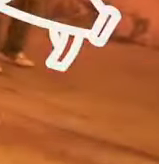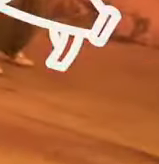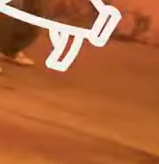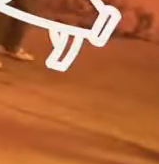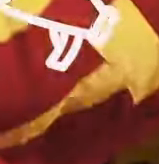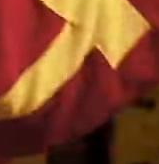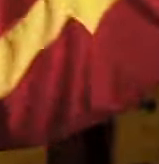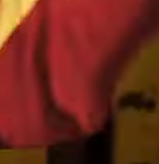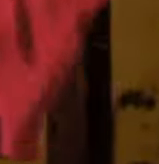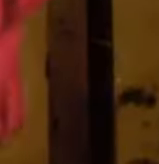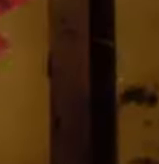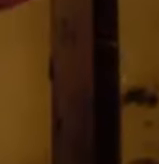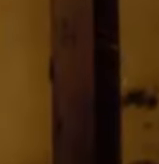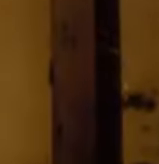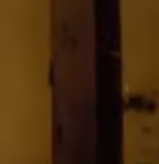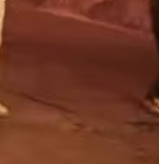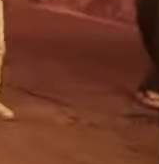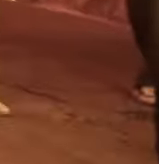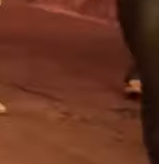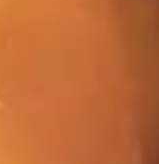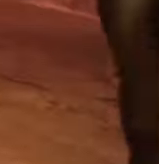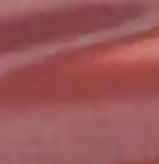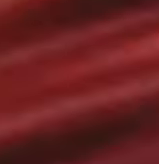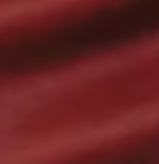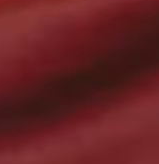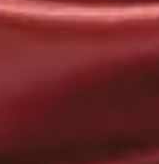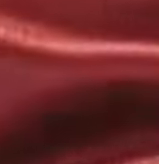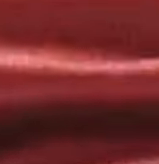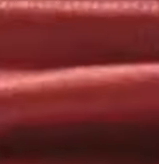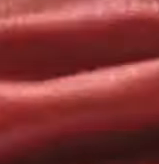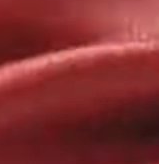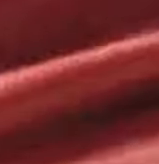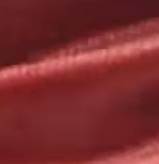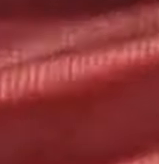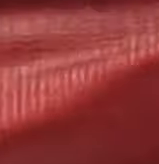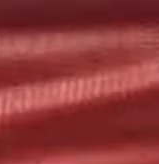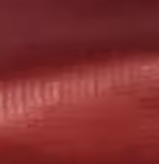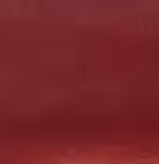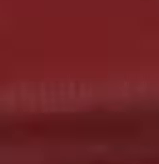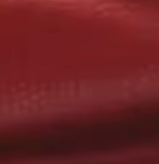merece más. Ay, vete.